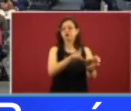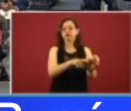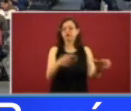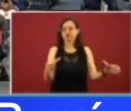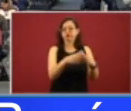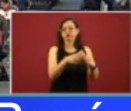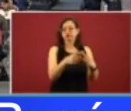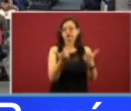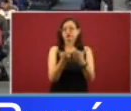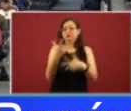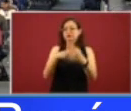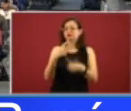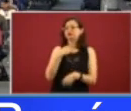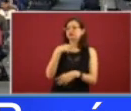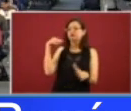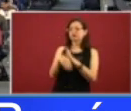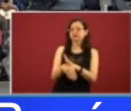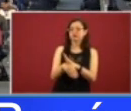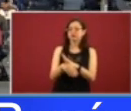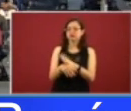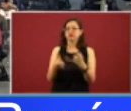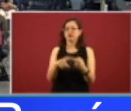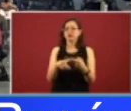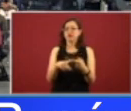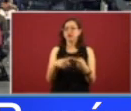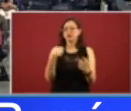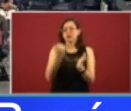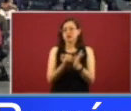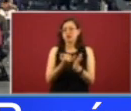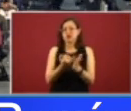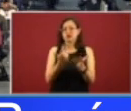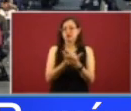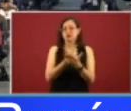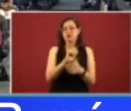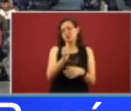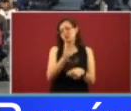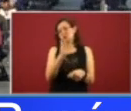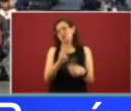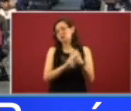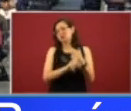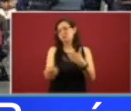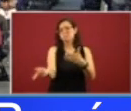hacer frente a una crisis económica. Se formó primero por los ministros de finanzas y después los jefes de Estado.